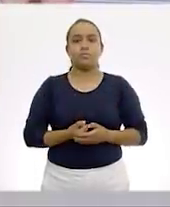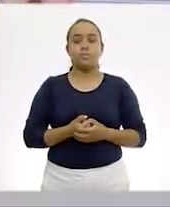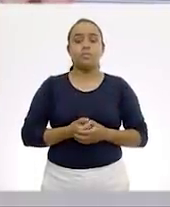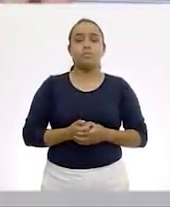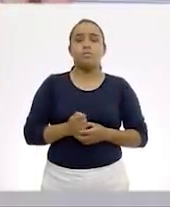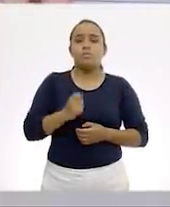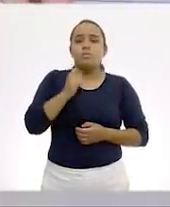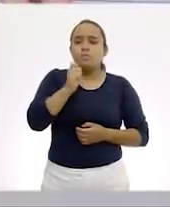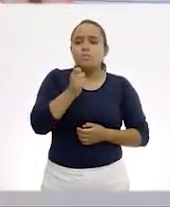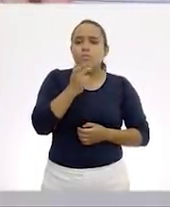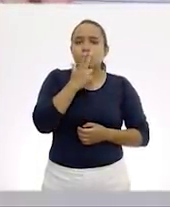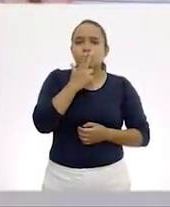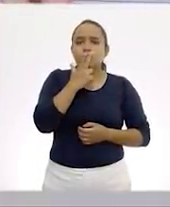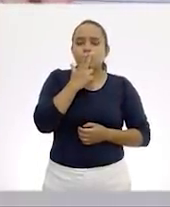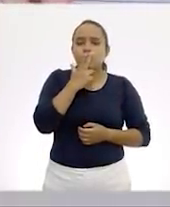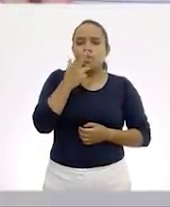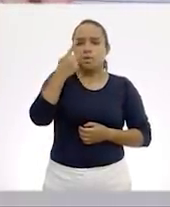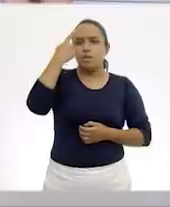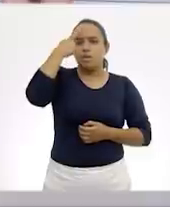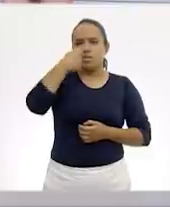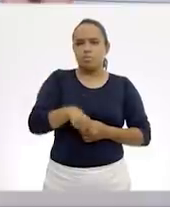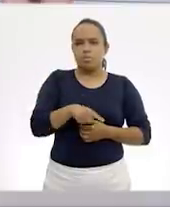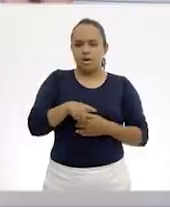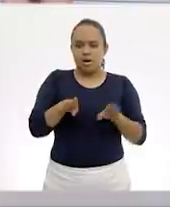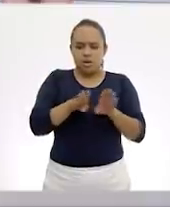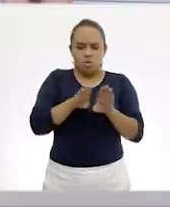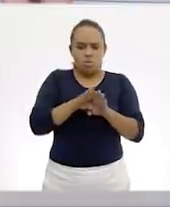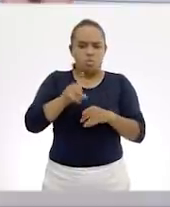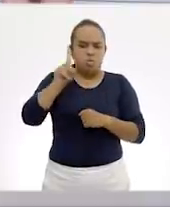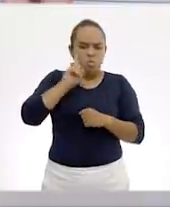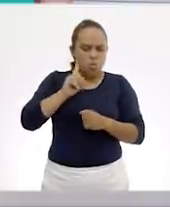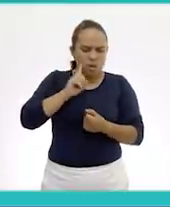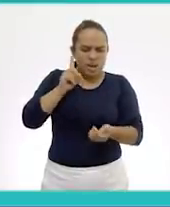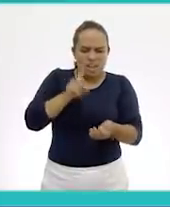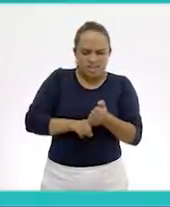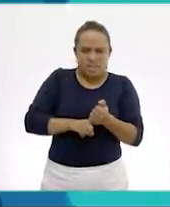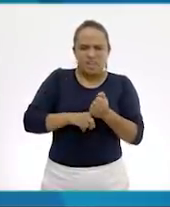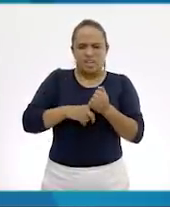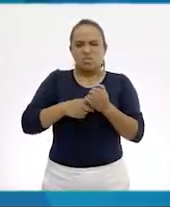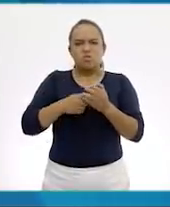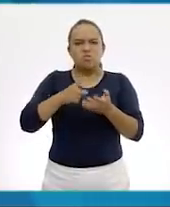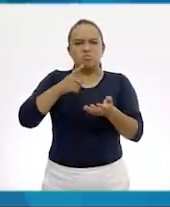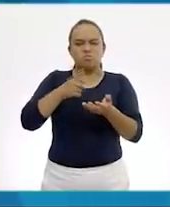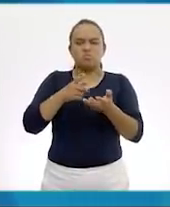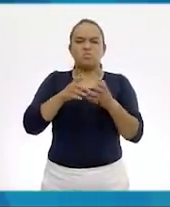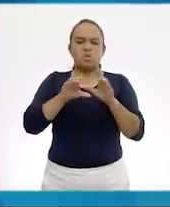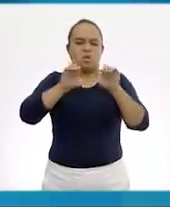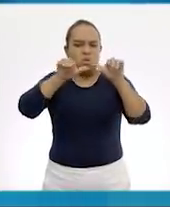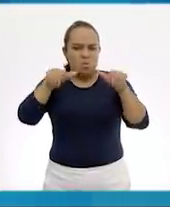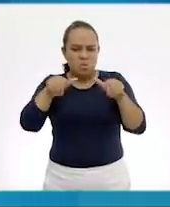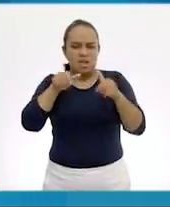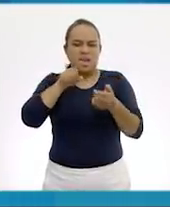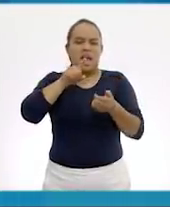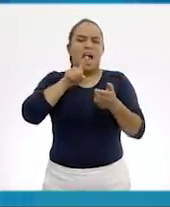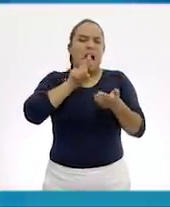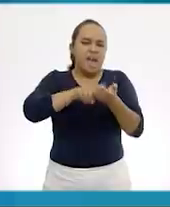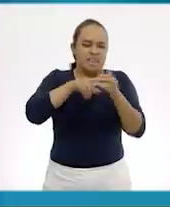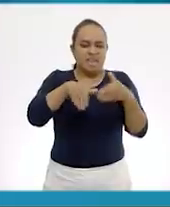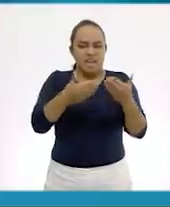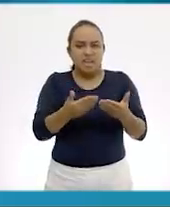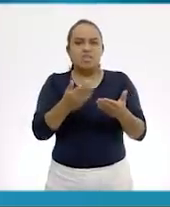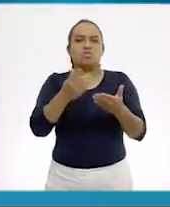nos llevará a conocer el sistema sexual de la mujer, órganos genitales internos y